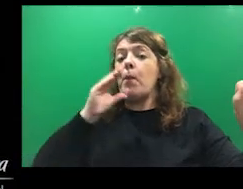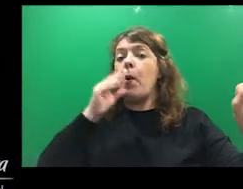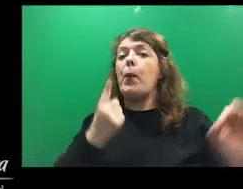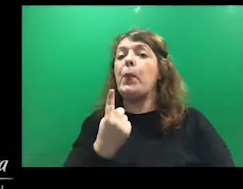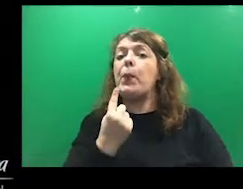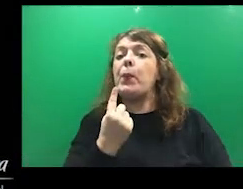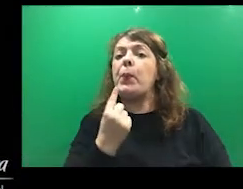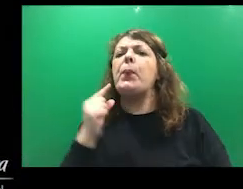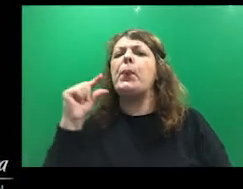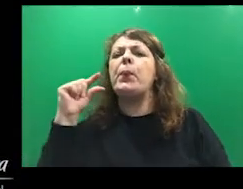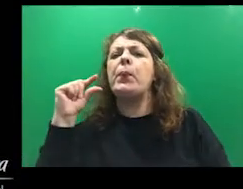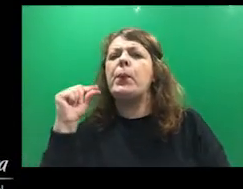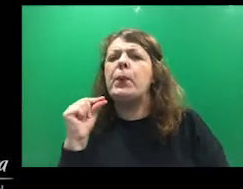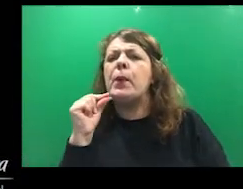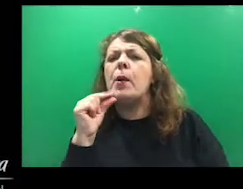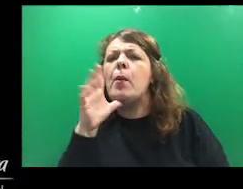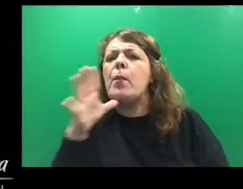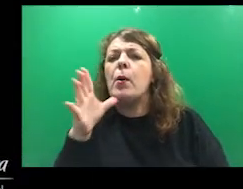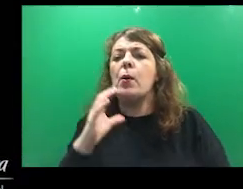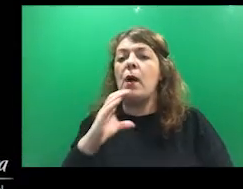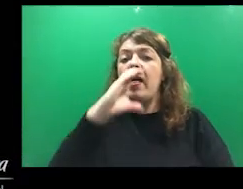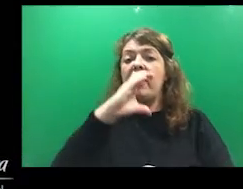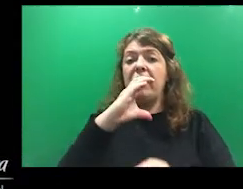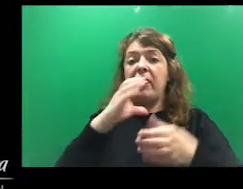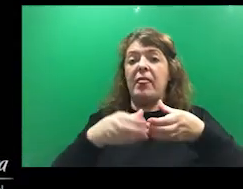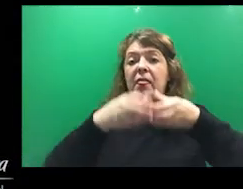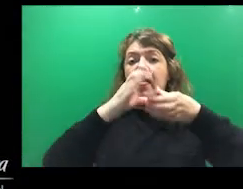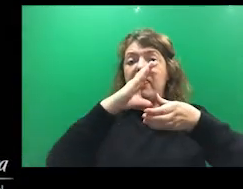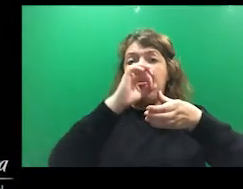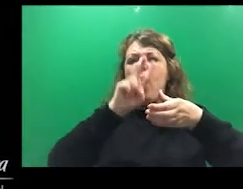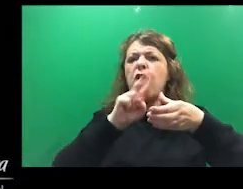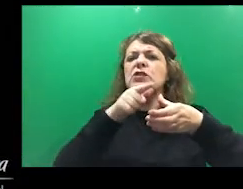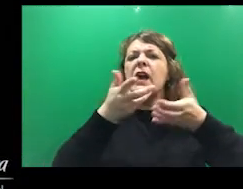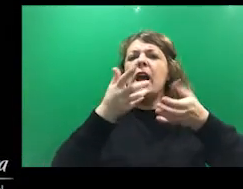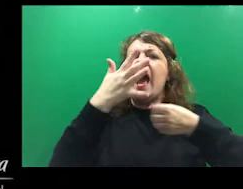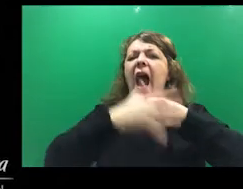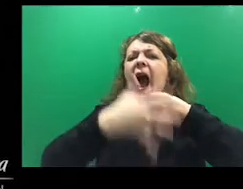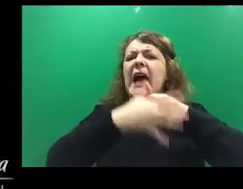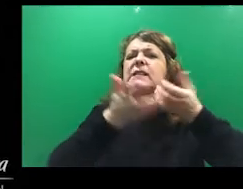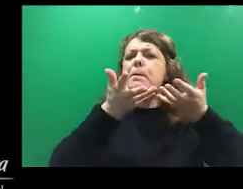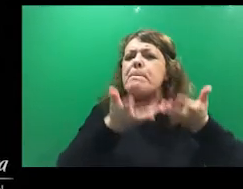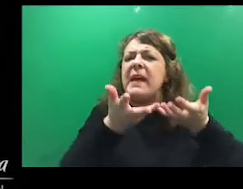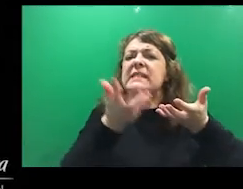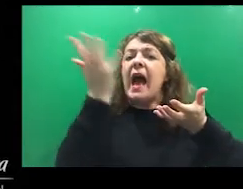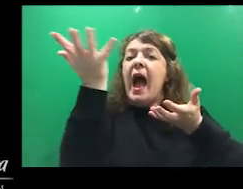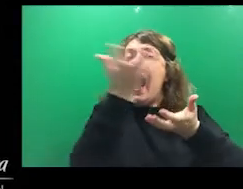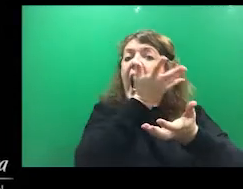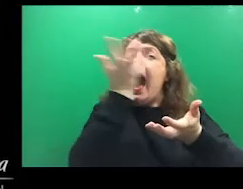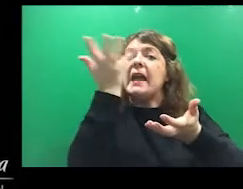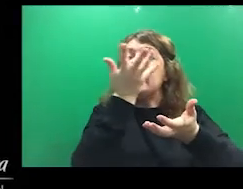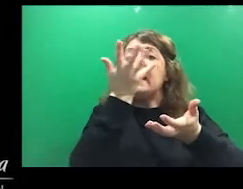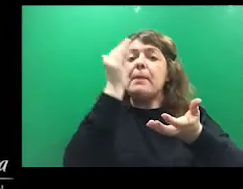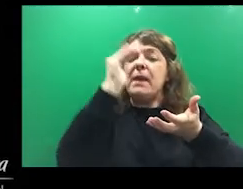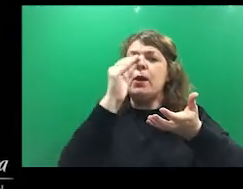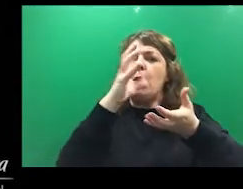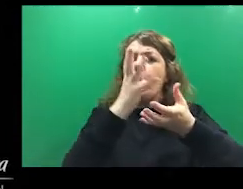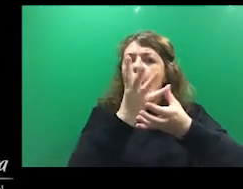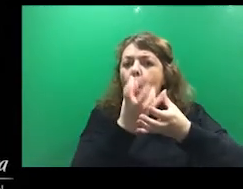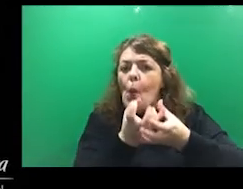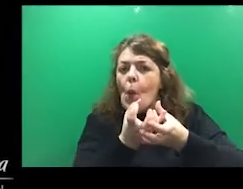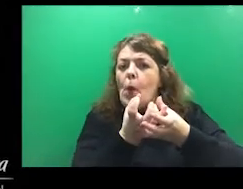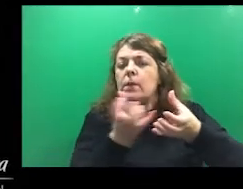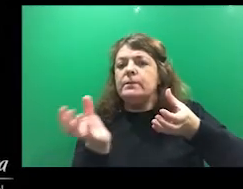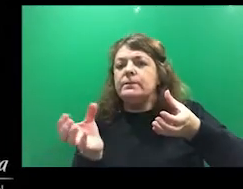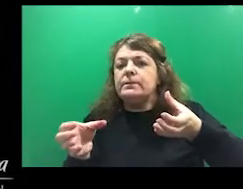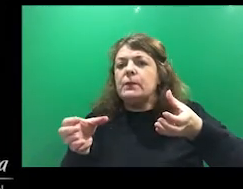Vale, ¿por qué se ha apagado la vela? Pues al producir el CO2 aquí, el CO2 pesa, es un gas que pesa más que el aire, entonces se ha quedado